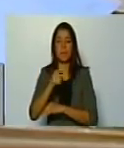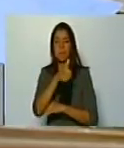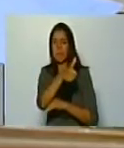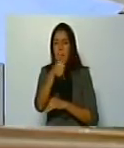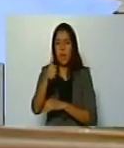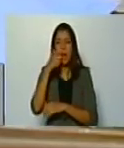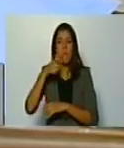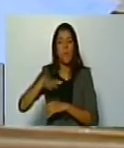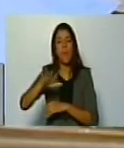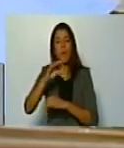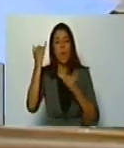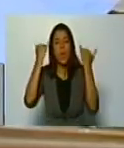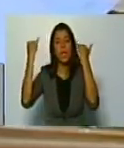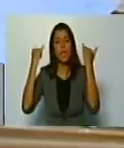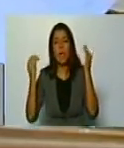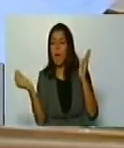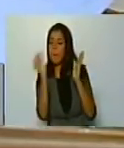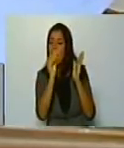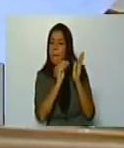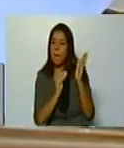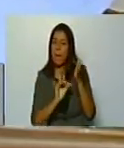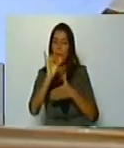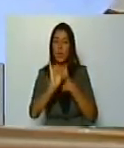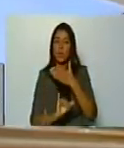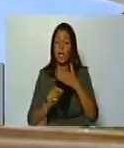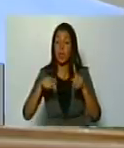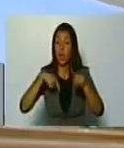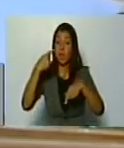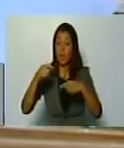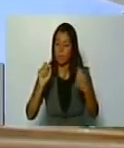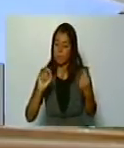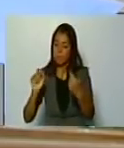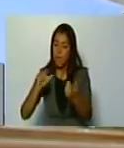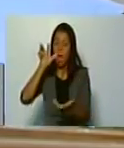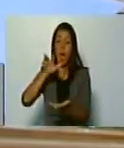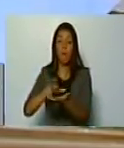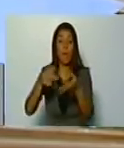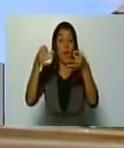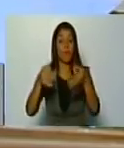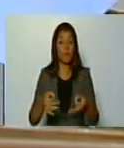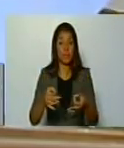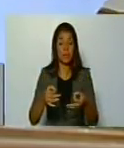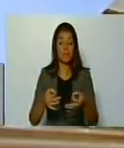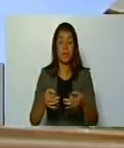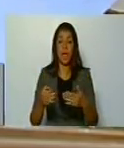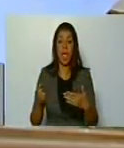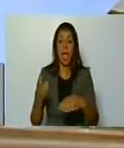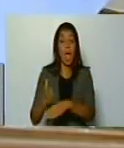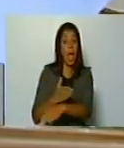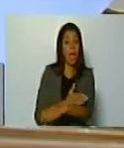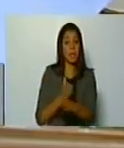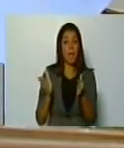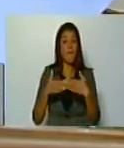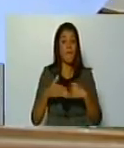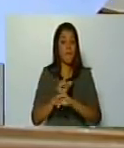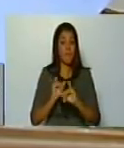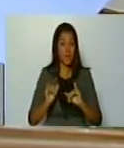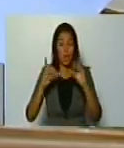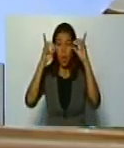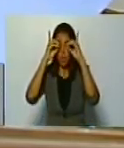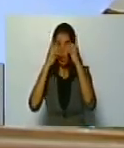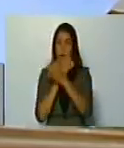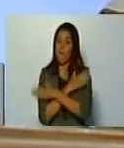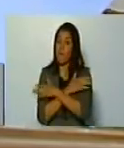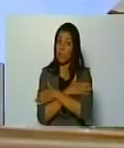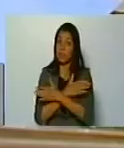nuestro pueblo para su aprobación definitiva. Previo al cierre de esta sesión ordinaria, la presidenta felicitó en nombre de